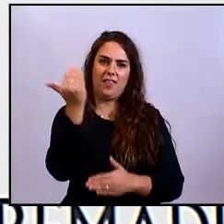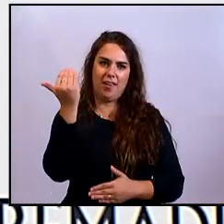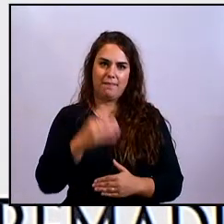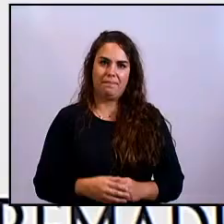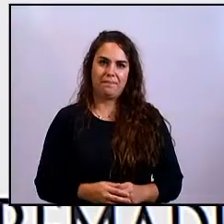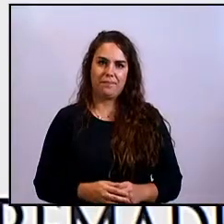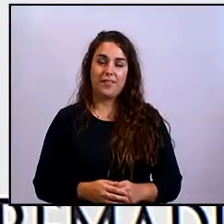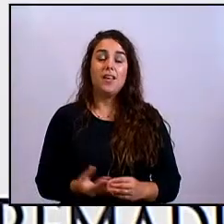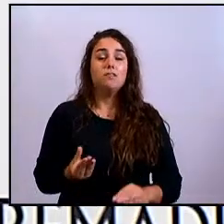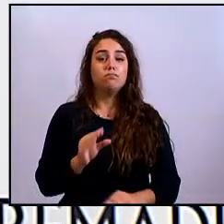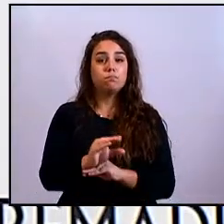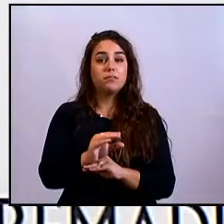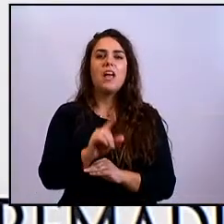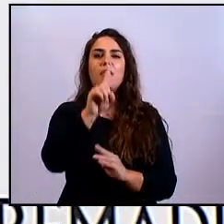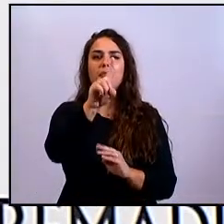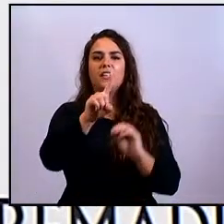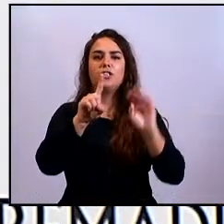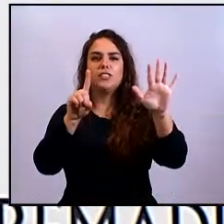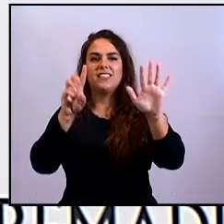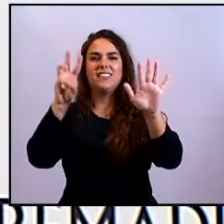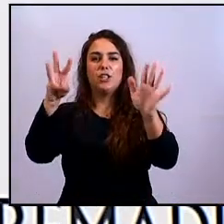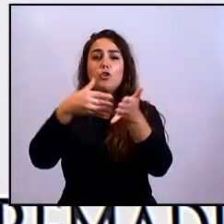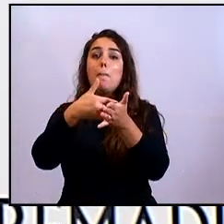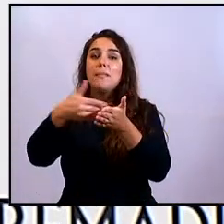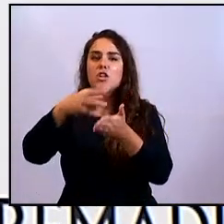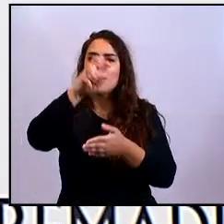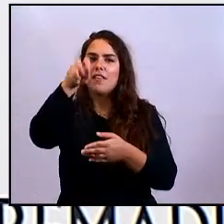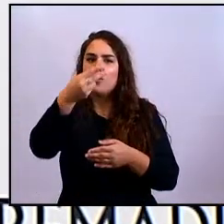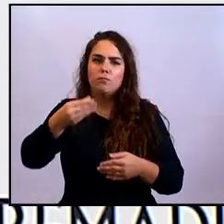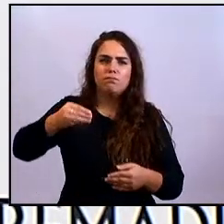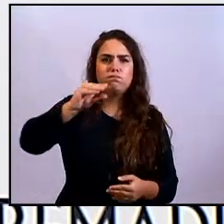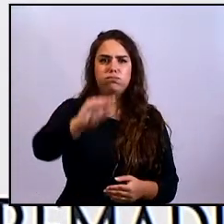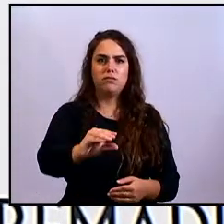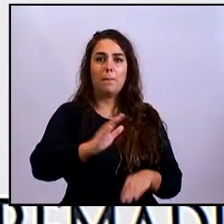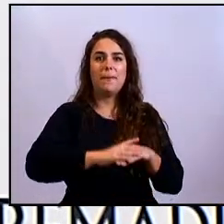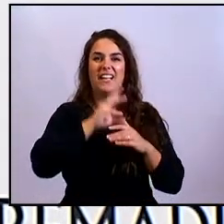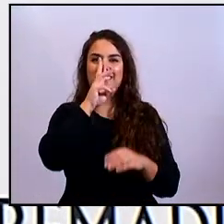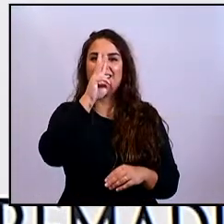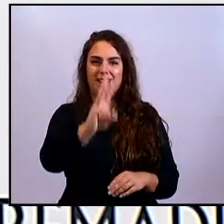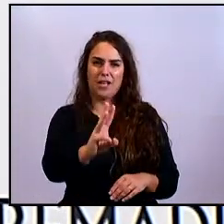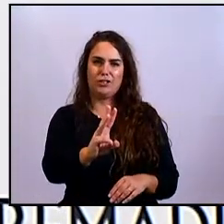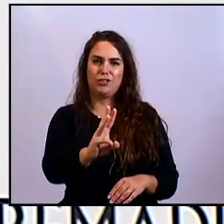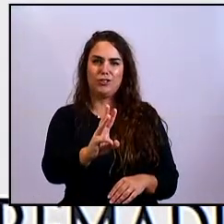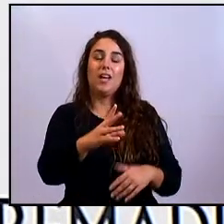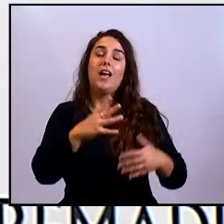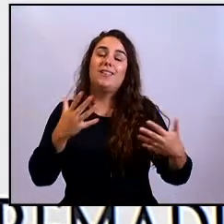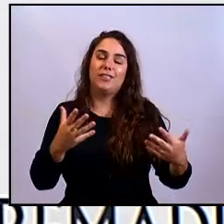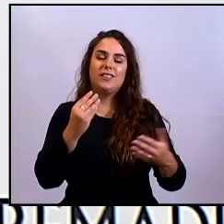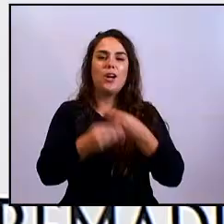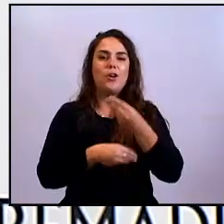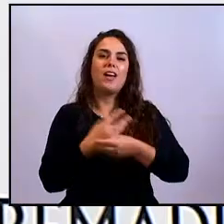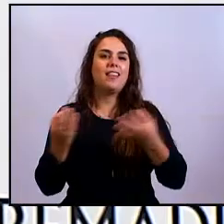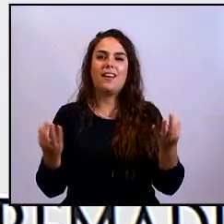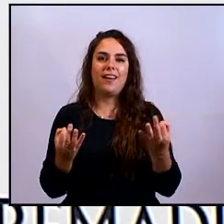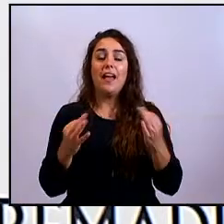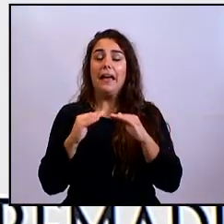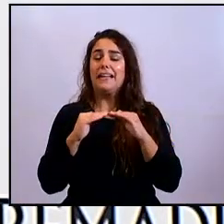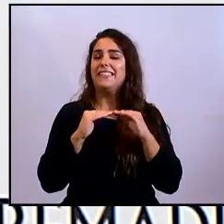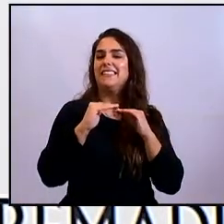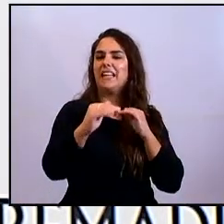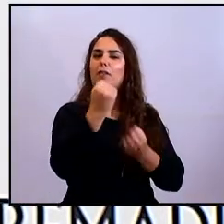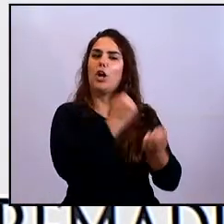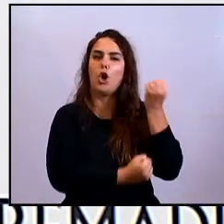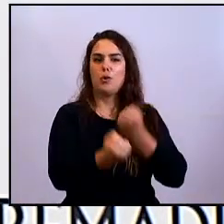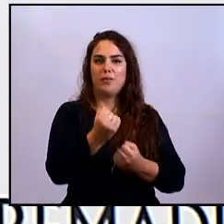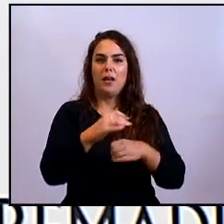Y vamos a invertir 168 millones de euros en 3 años, lo que va a hacer posible una mayor estabilidad